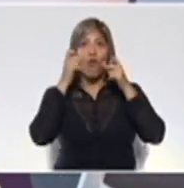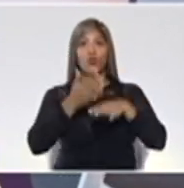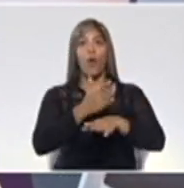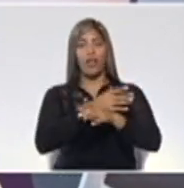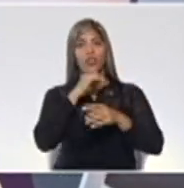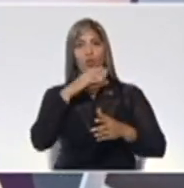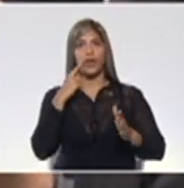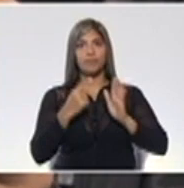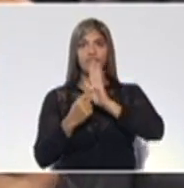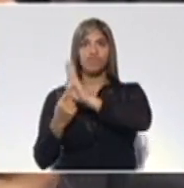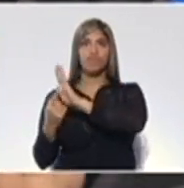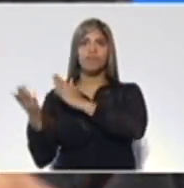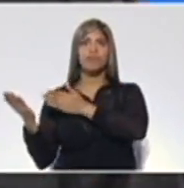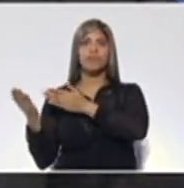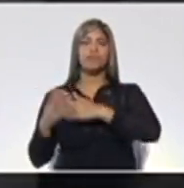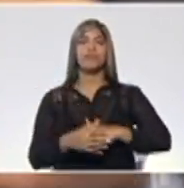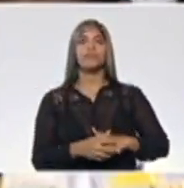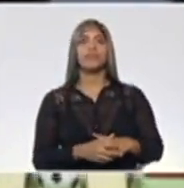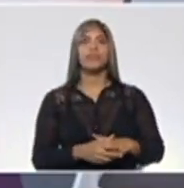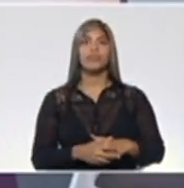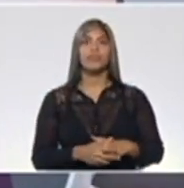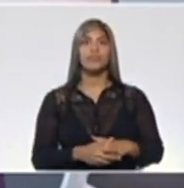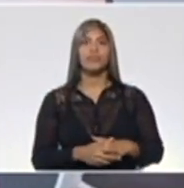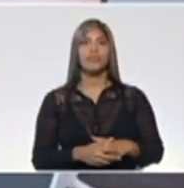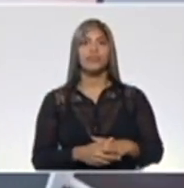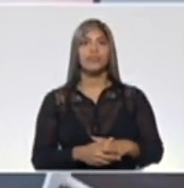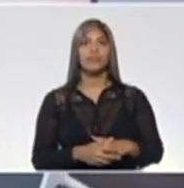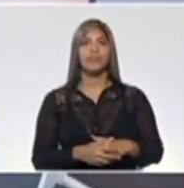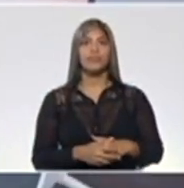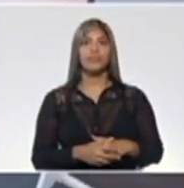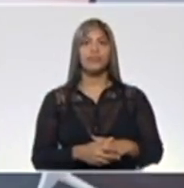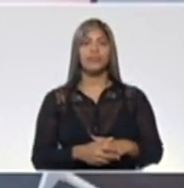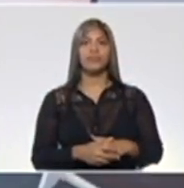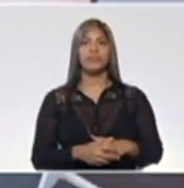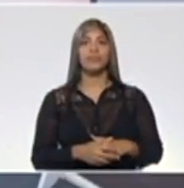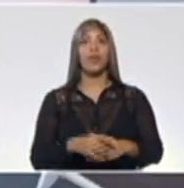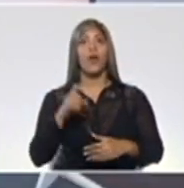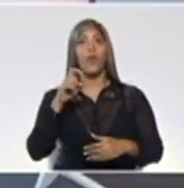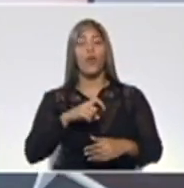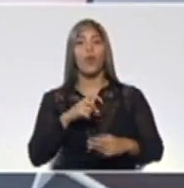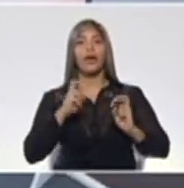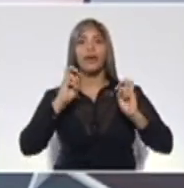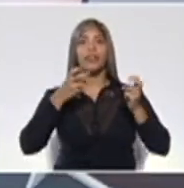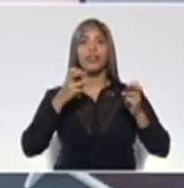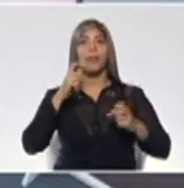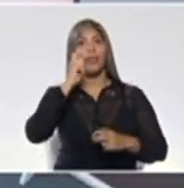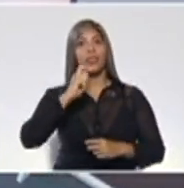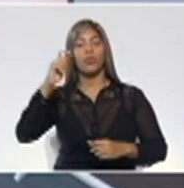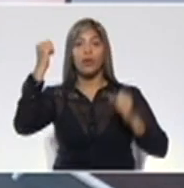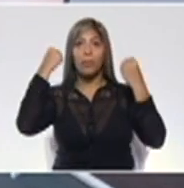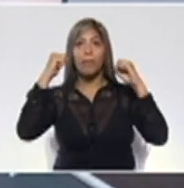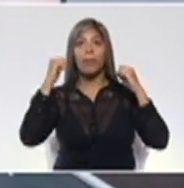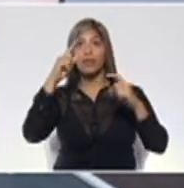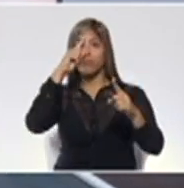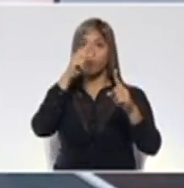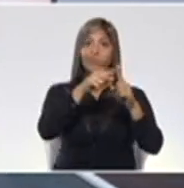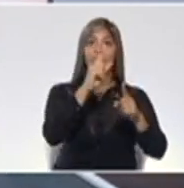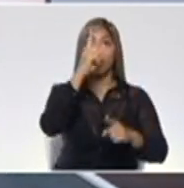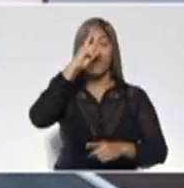de grado. Para hoy, el referente teórico práctico para la matemática de primer año